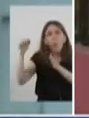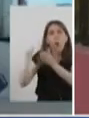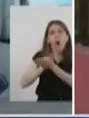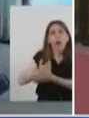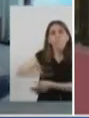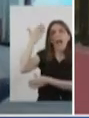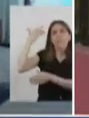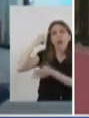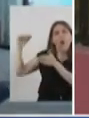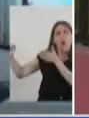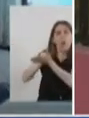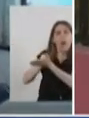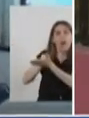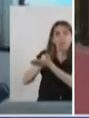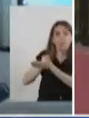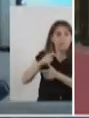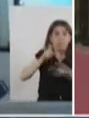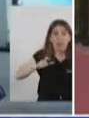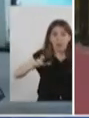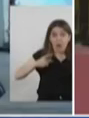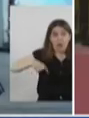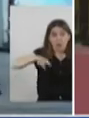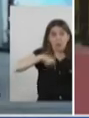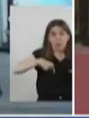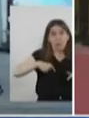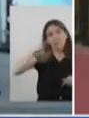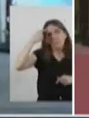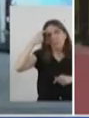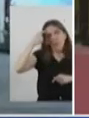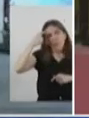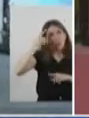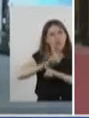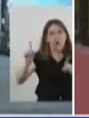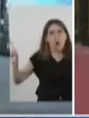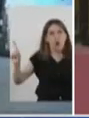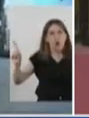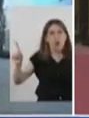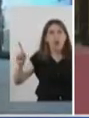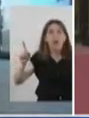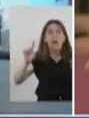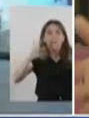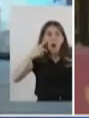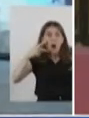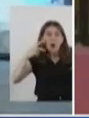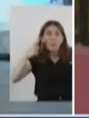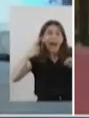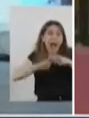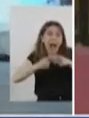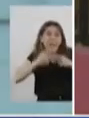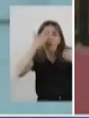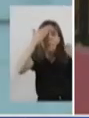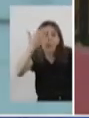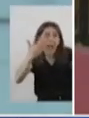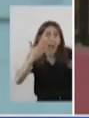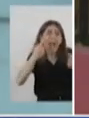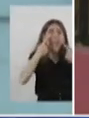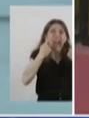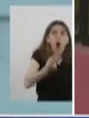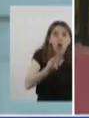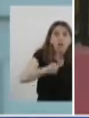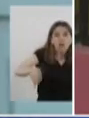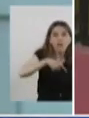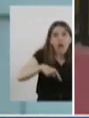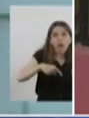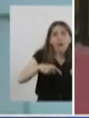del mercosur exportando a brasil a otros países también por acciones y poder déjame hacer en la argentina